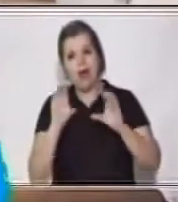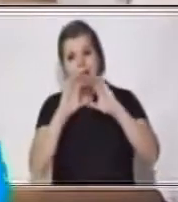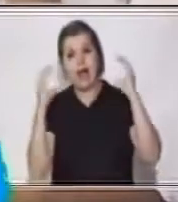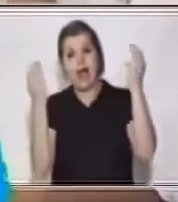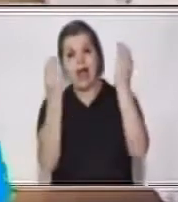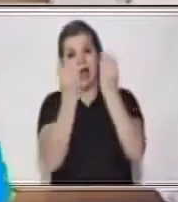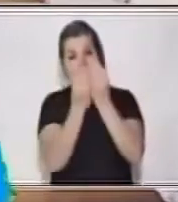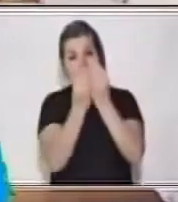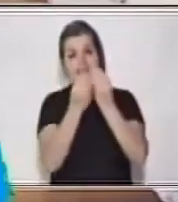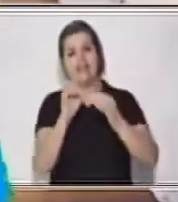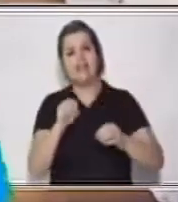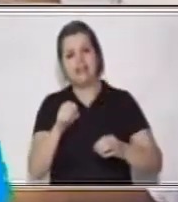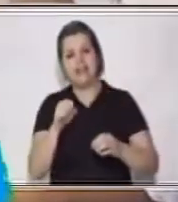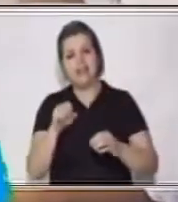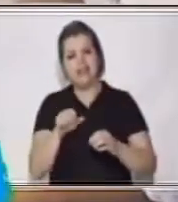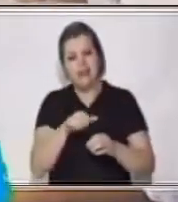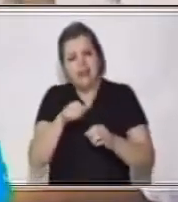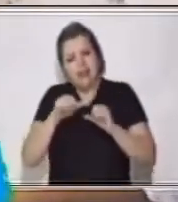gatote